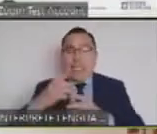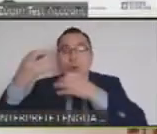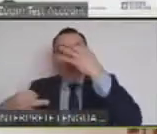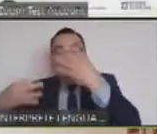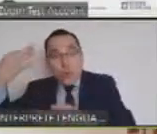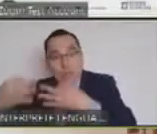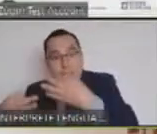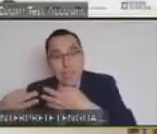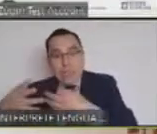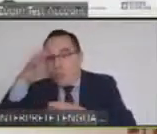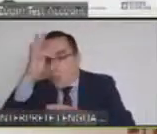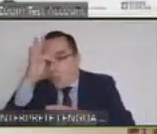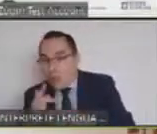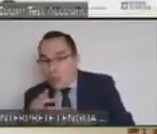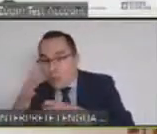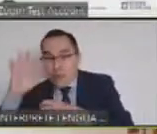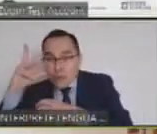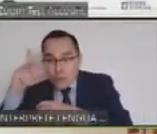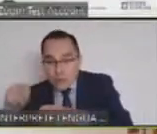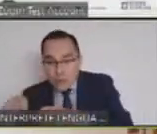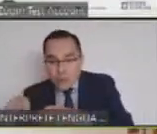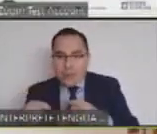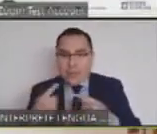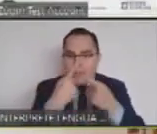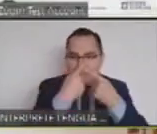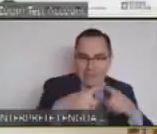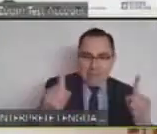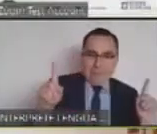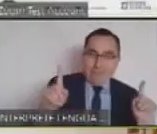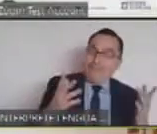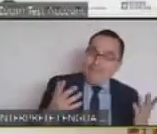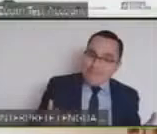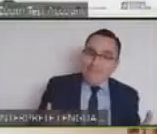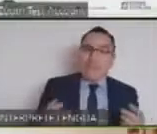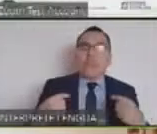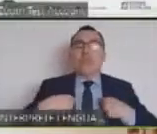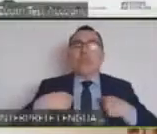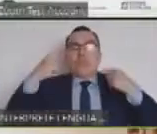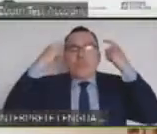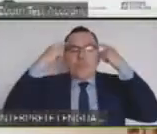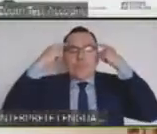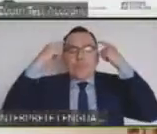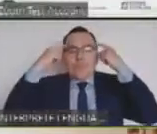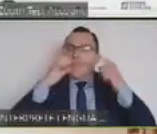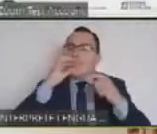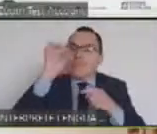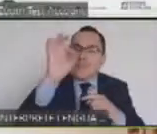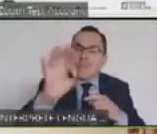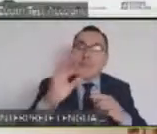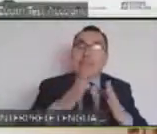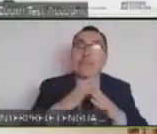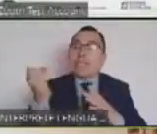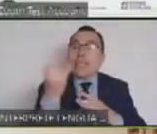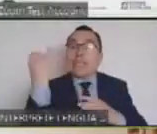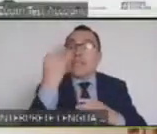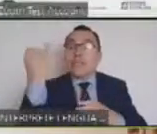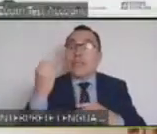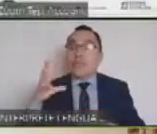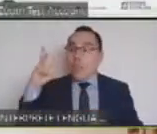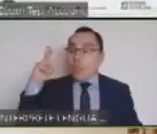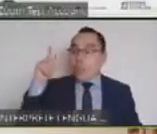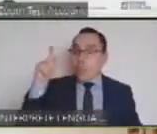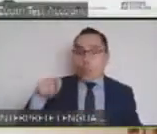Ahora, lo que nosotros tratamos de transmitir es que esta independencia que tiene que tener el juez,